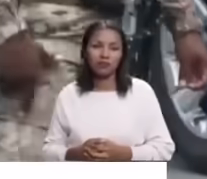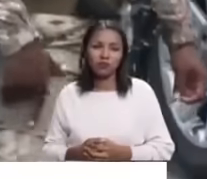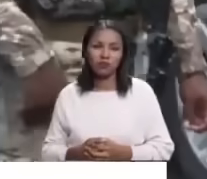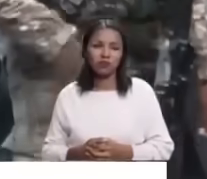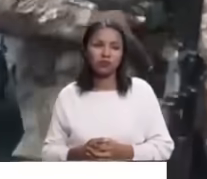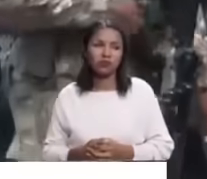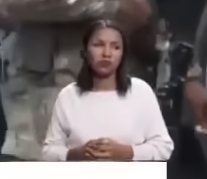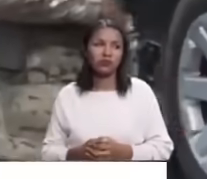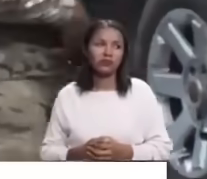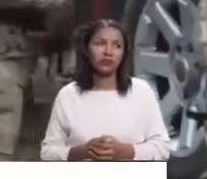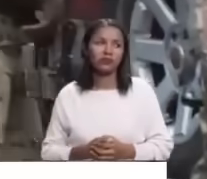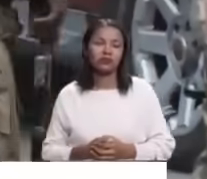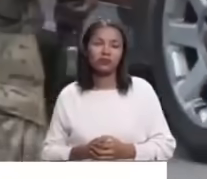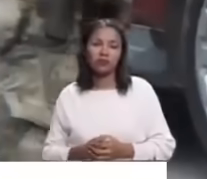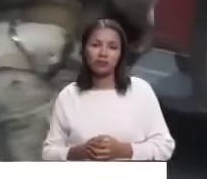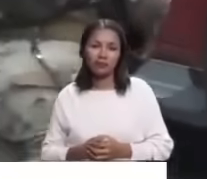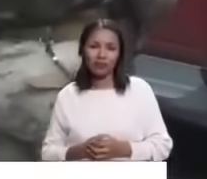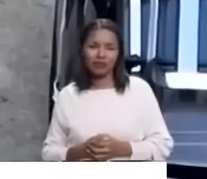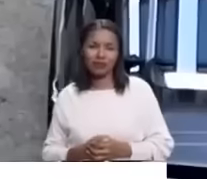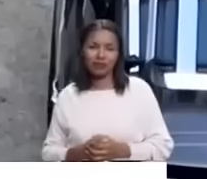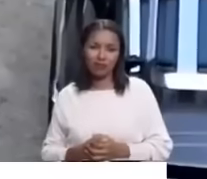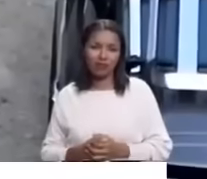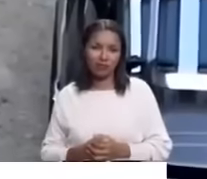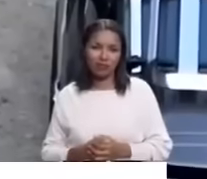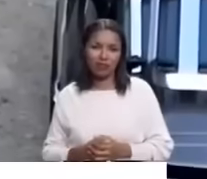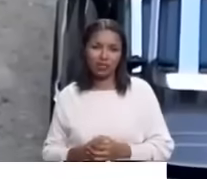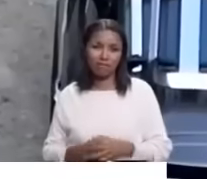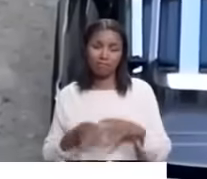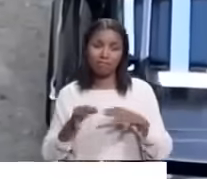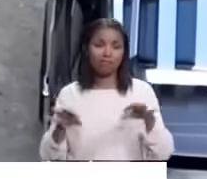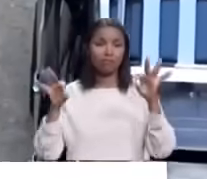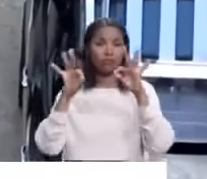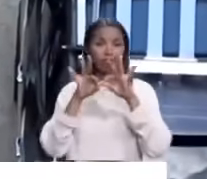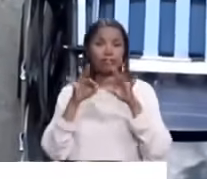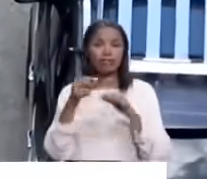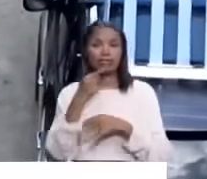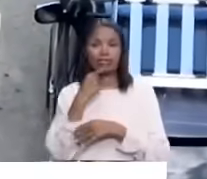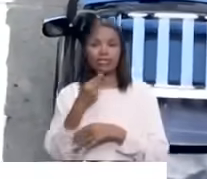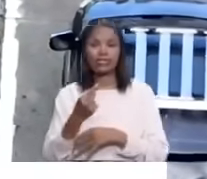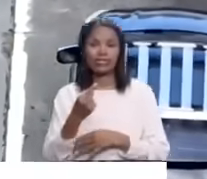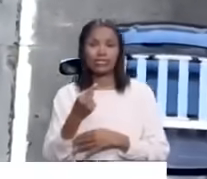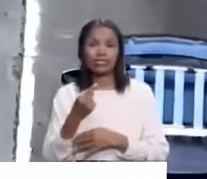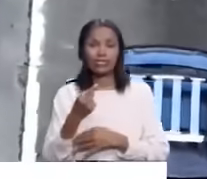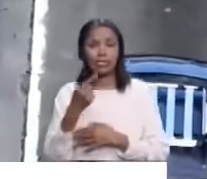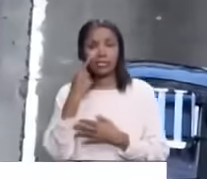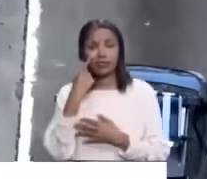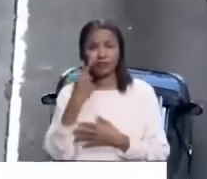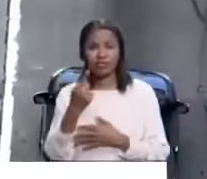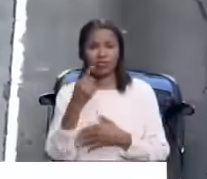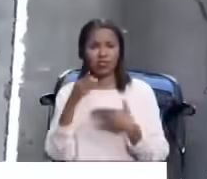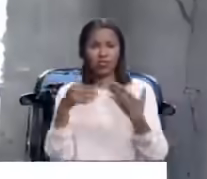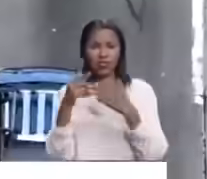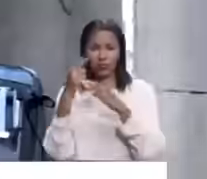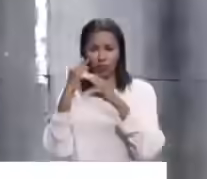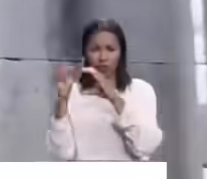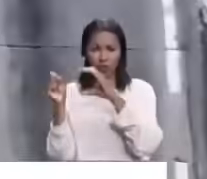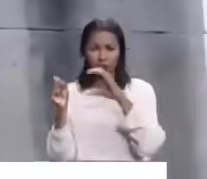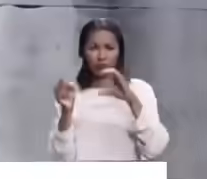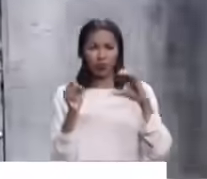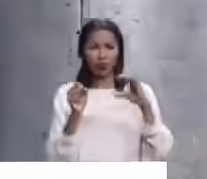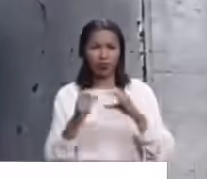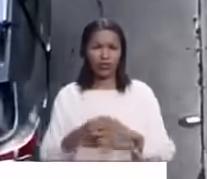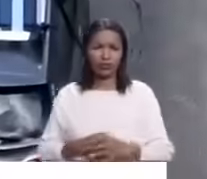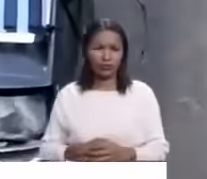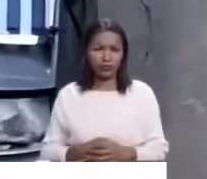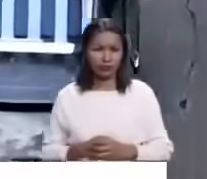con sus ocupantes adentro. Hay que indicar que estas vistas que usted observa por parte de Iván